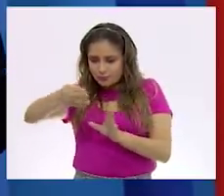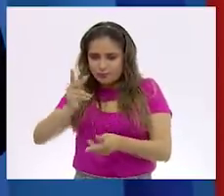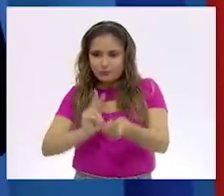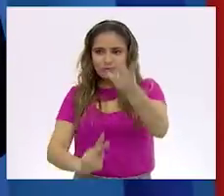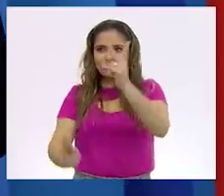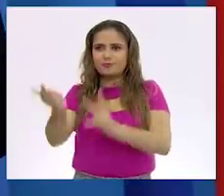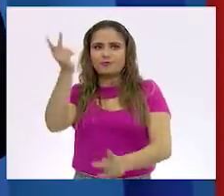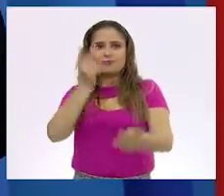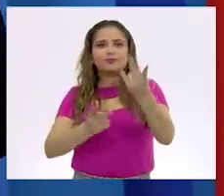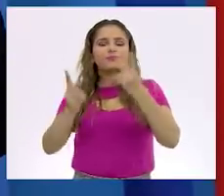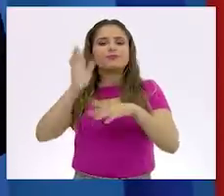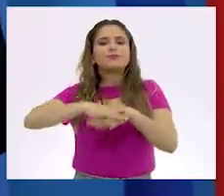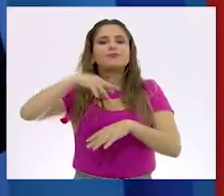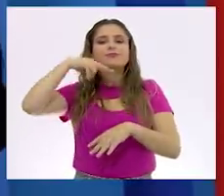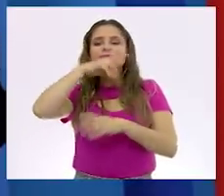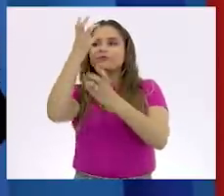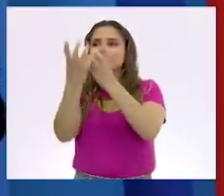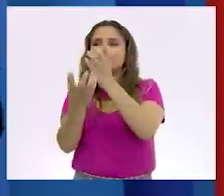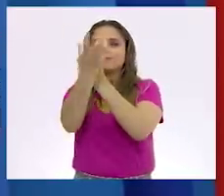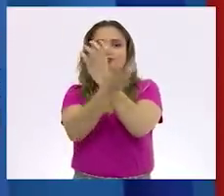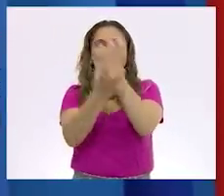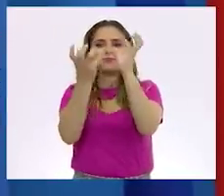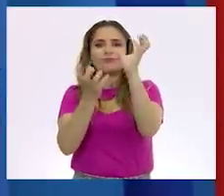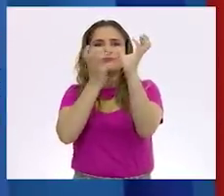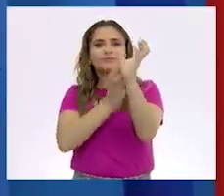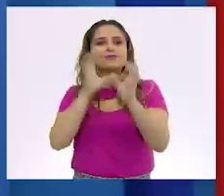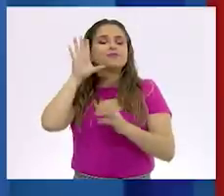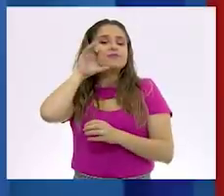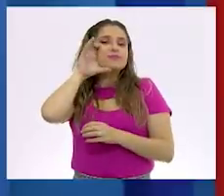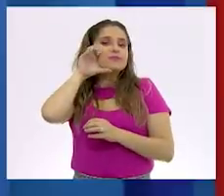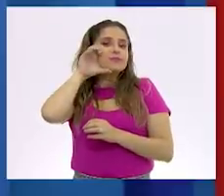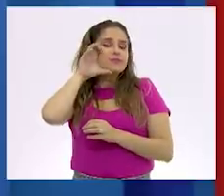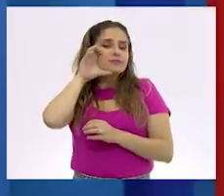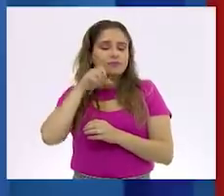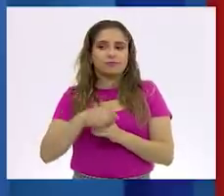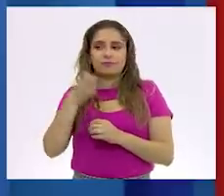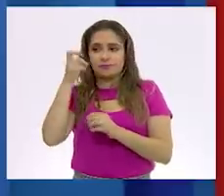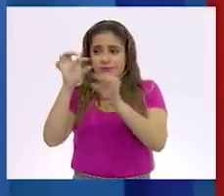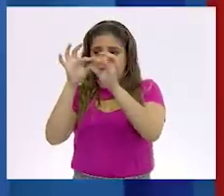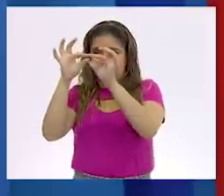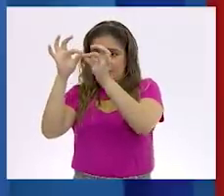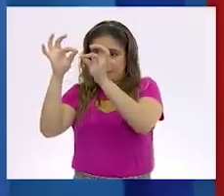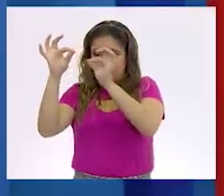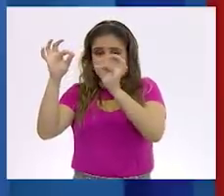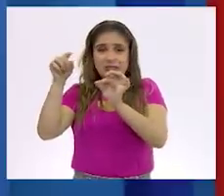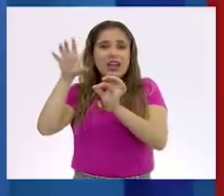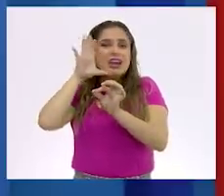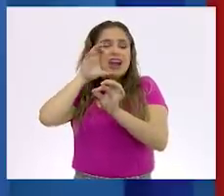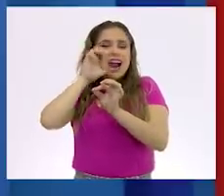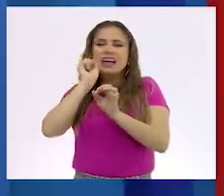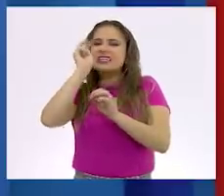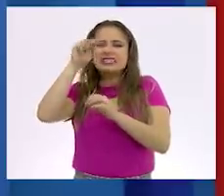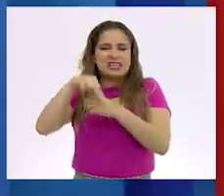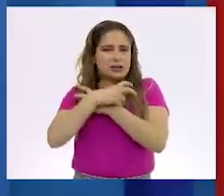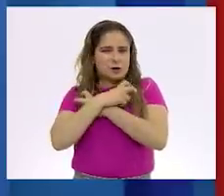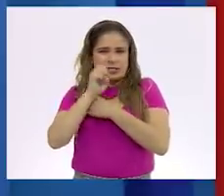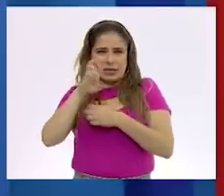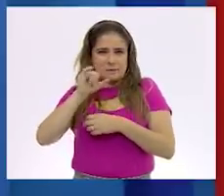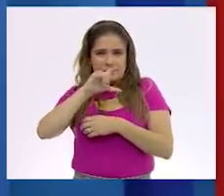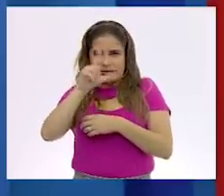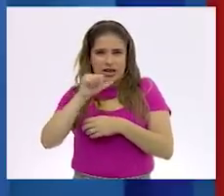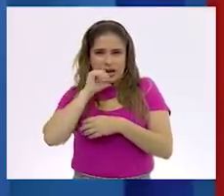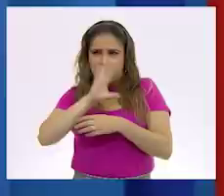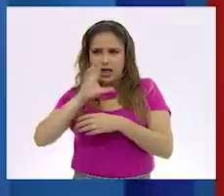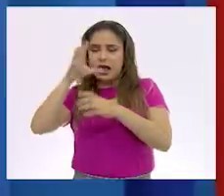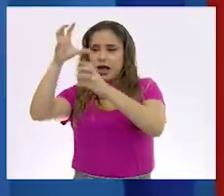las plantas. Pequeñas piezas de tejido de naranja sin semilla se cultivan en una caja